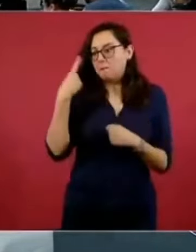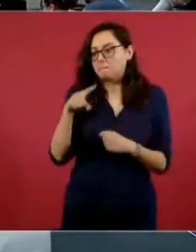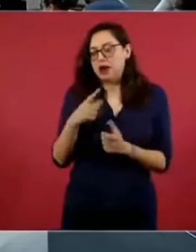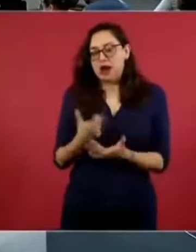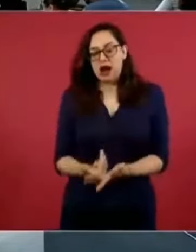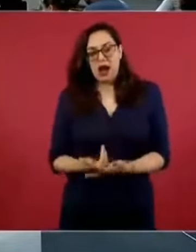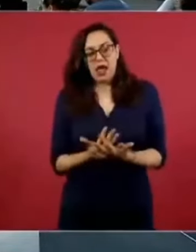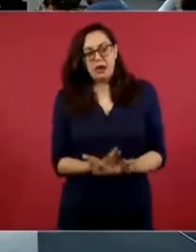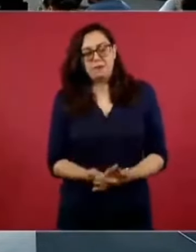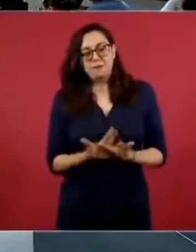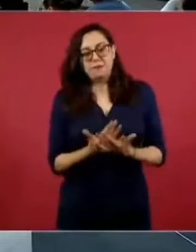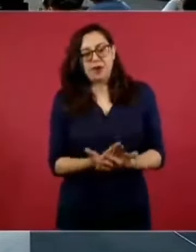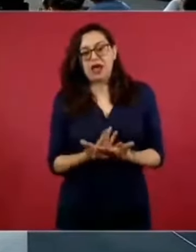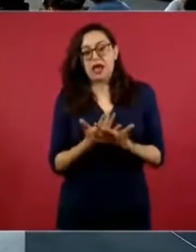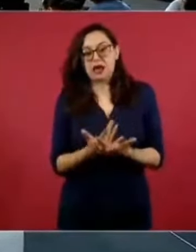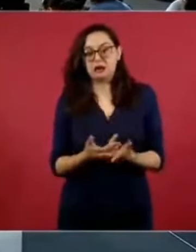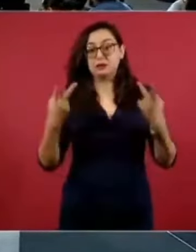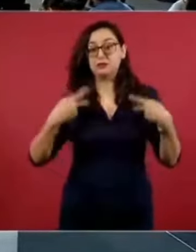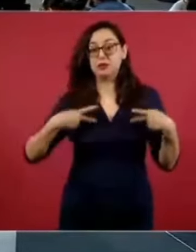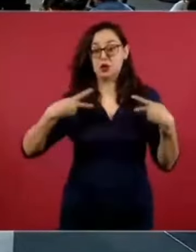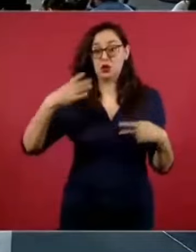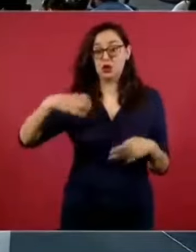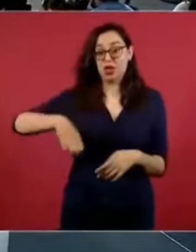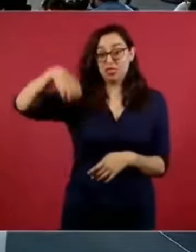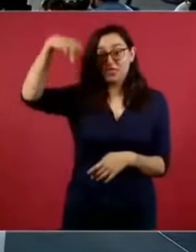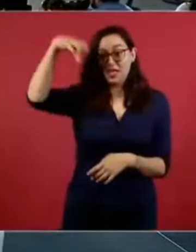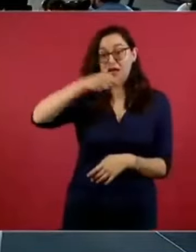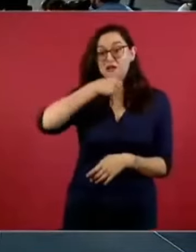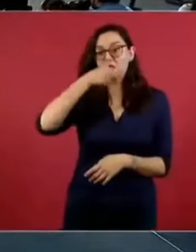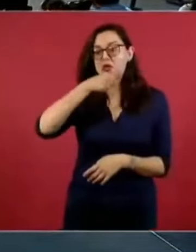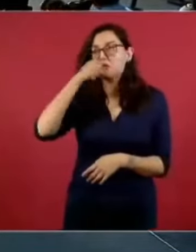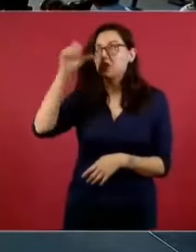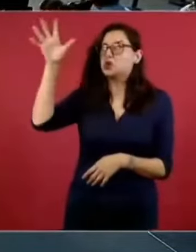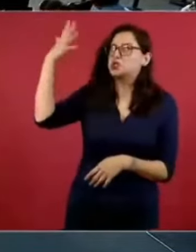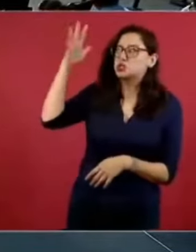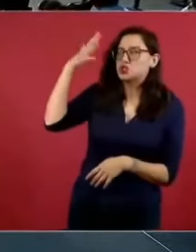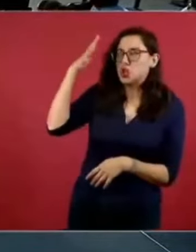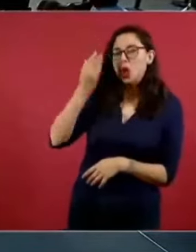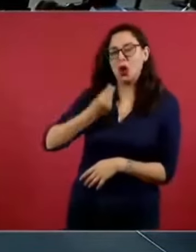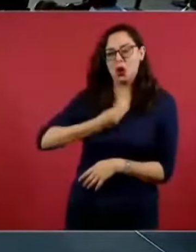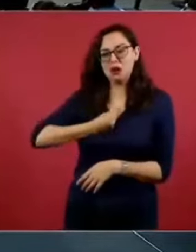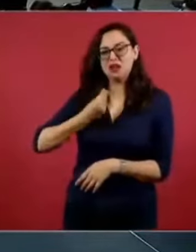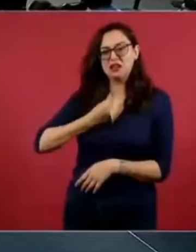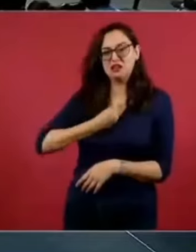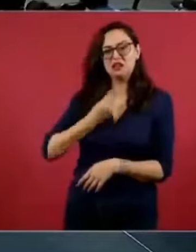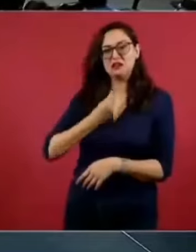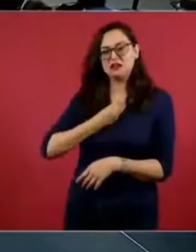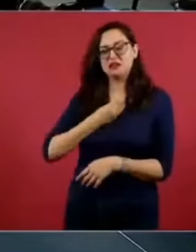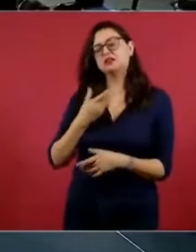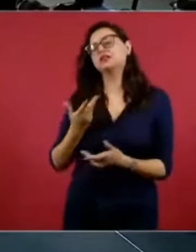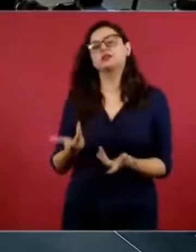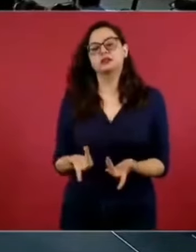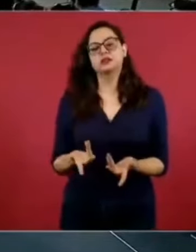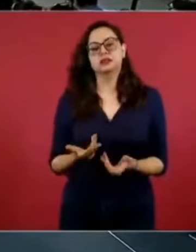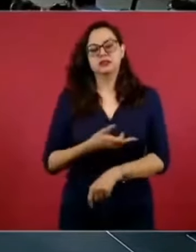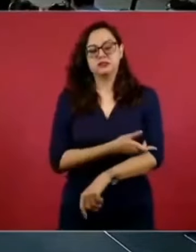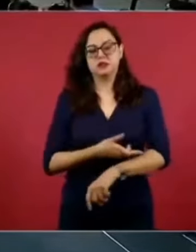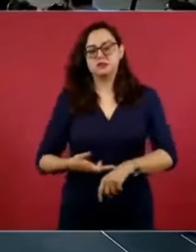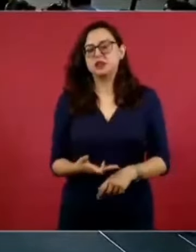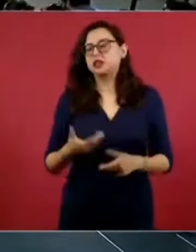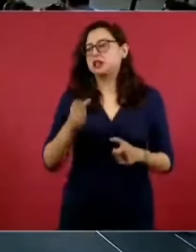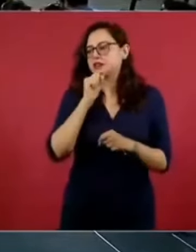horas adultos mayores eh en el sol en el calor eh Pues con sus familias también